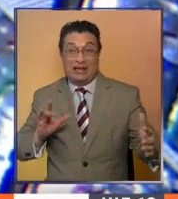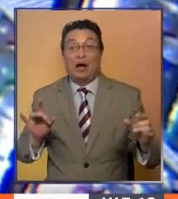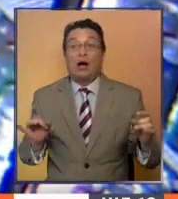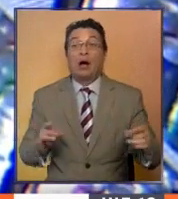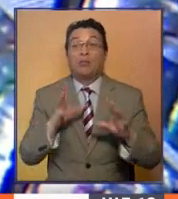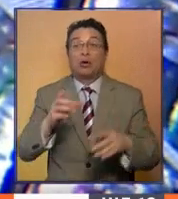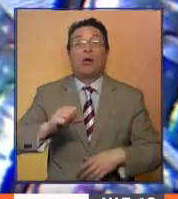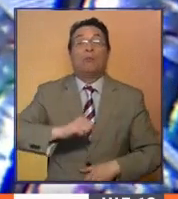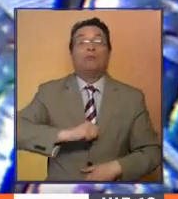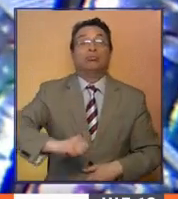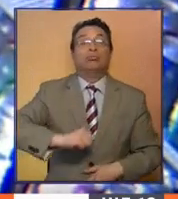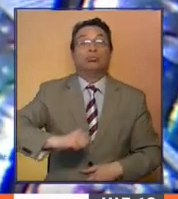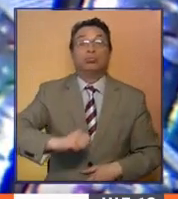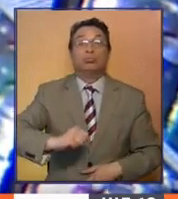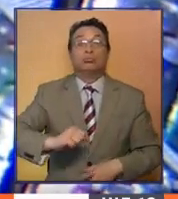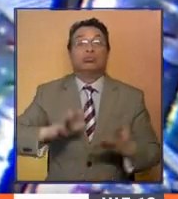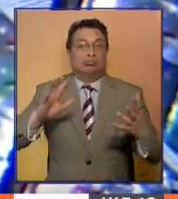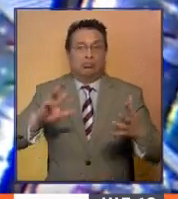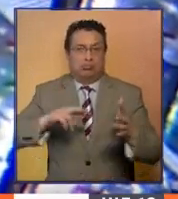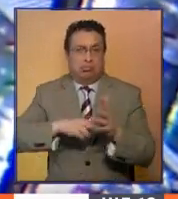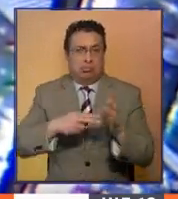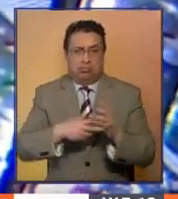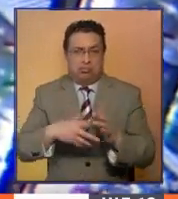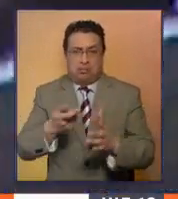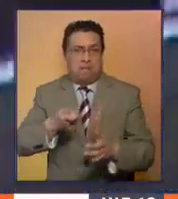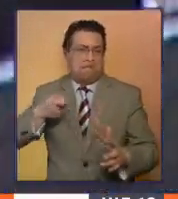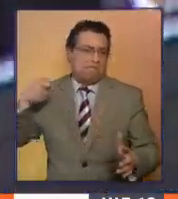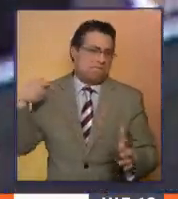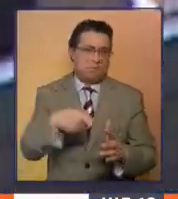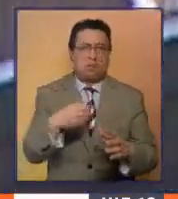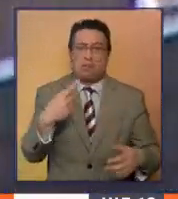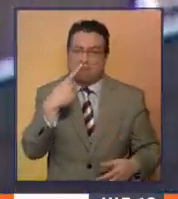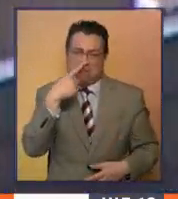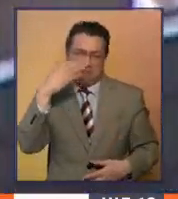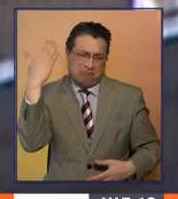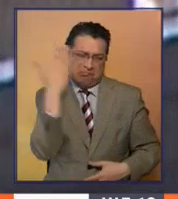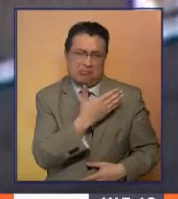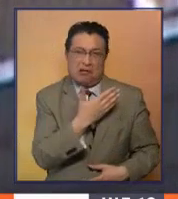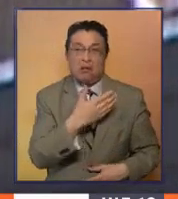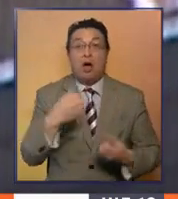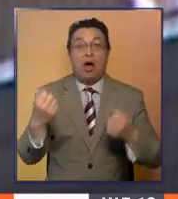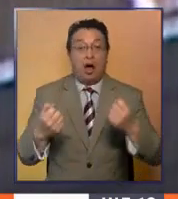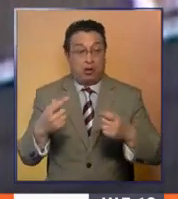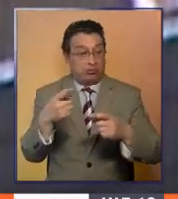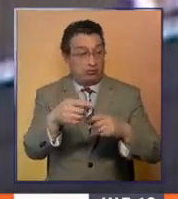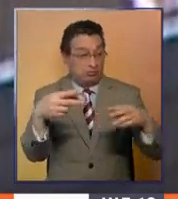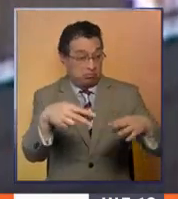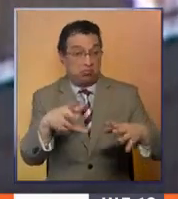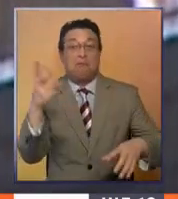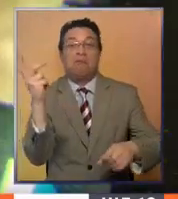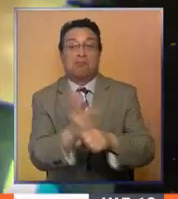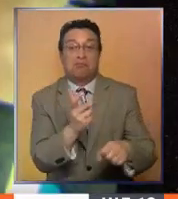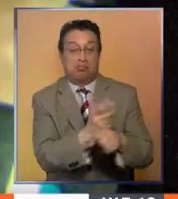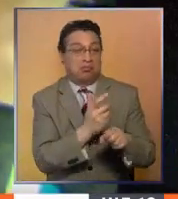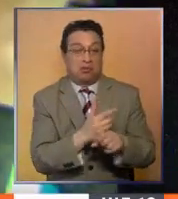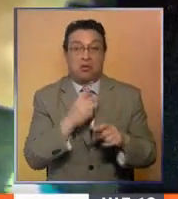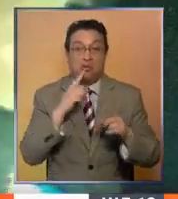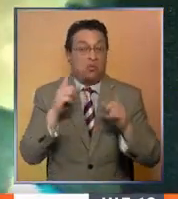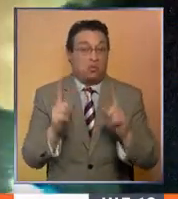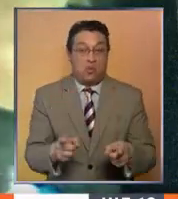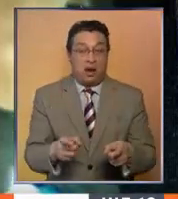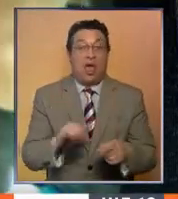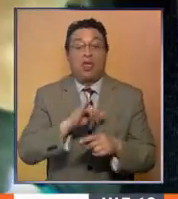prestar resistencia no tenían problema alguno con enterrarlos se podían quedar con los autos de los clientes aún mejor después